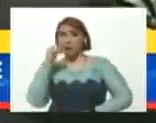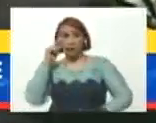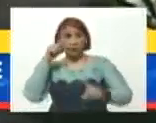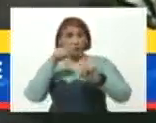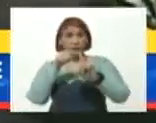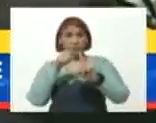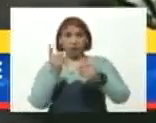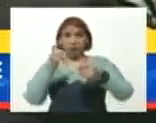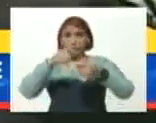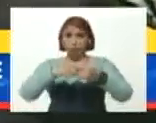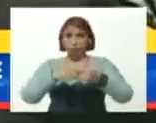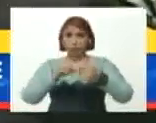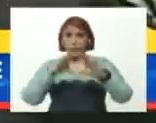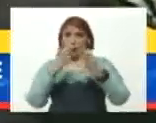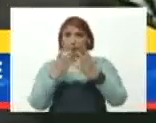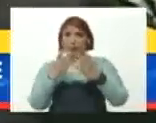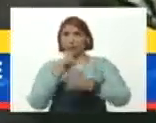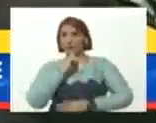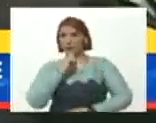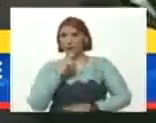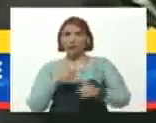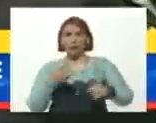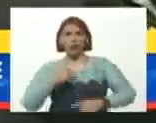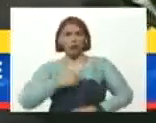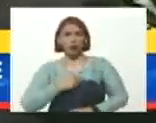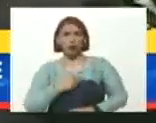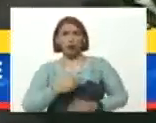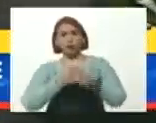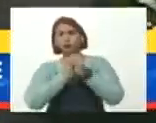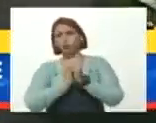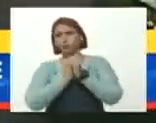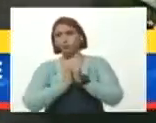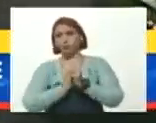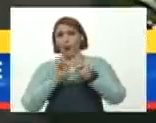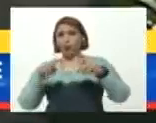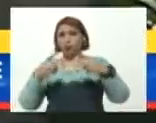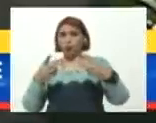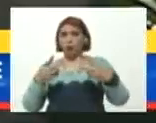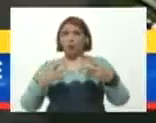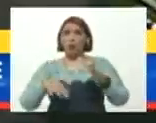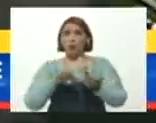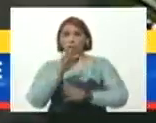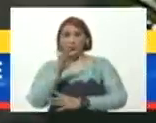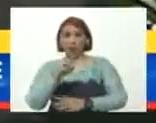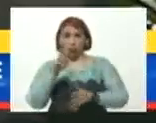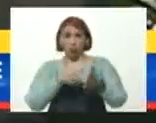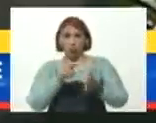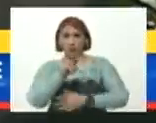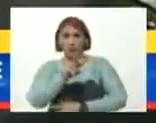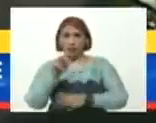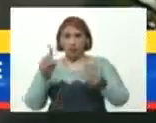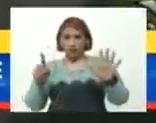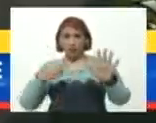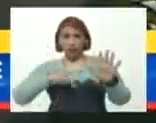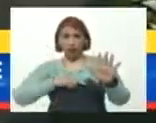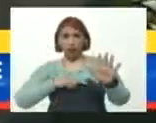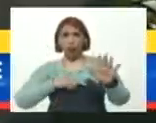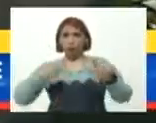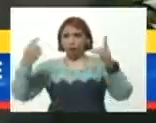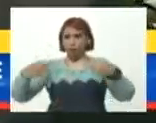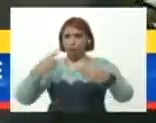una situación difícil, pero apostamos que con esta nueva federación para el 2026 estemos allí. Y